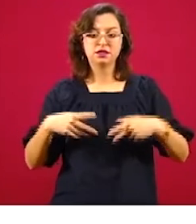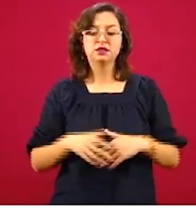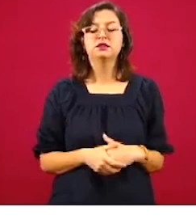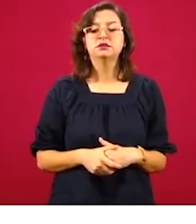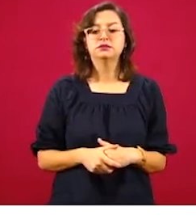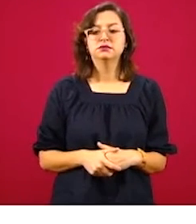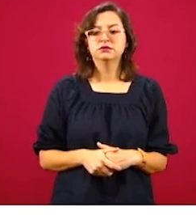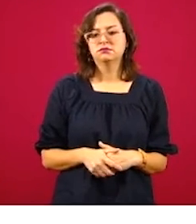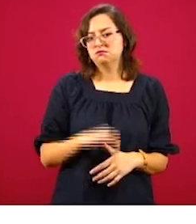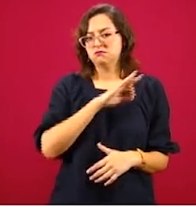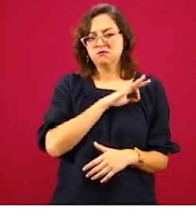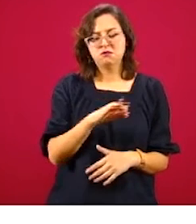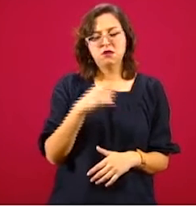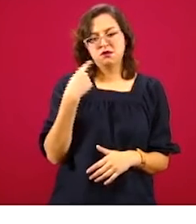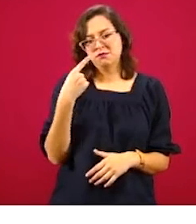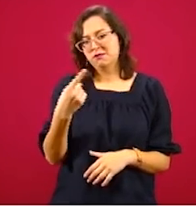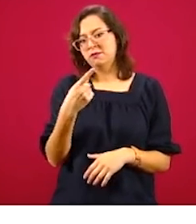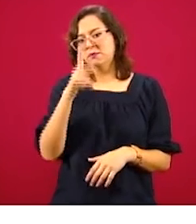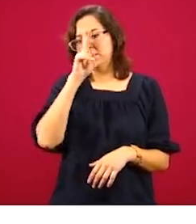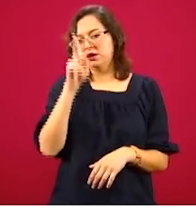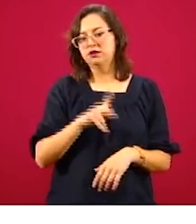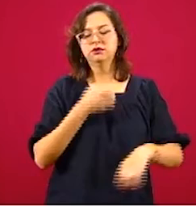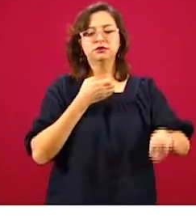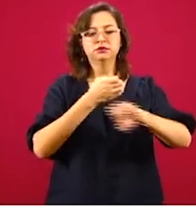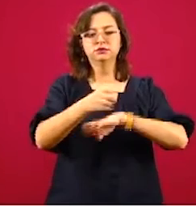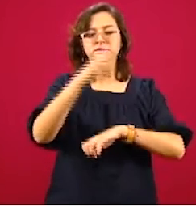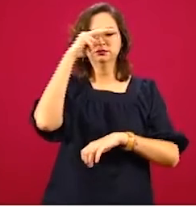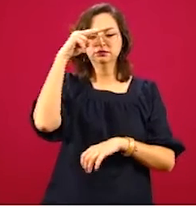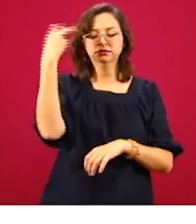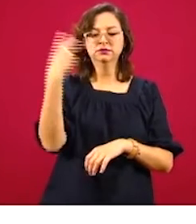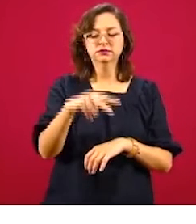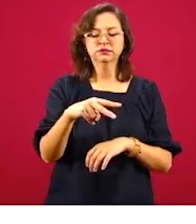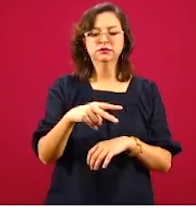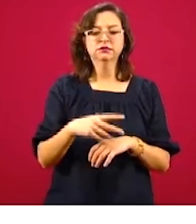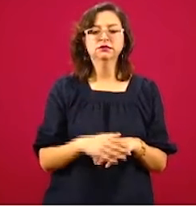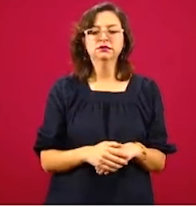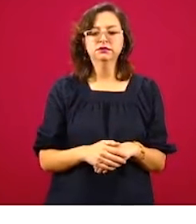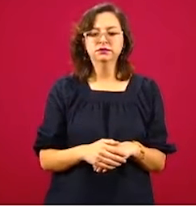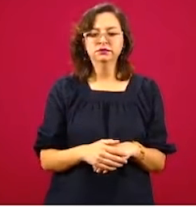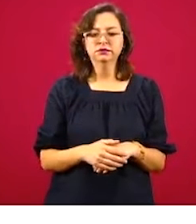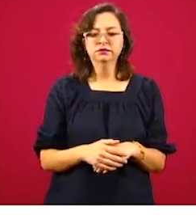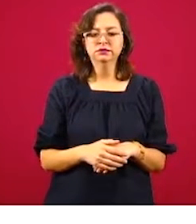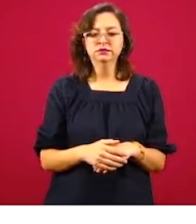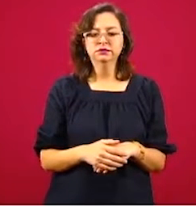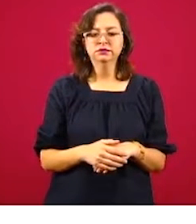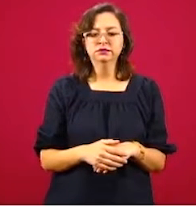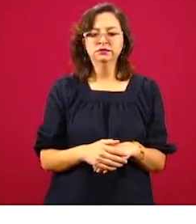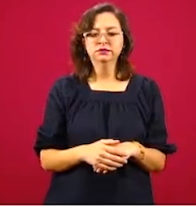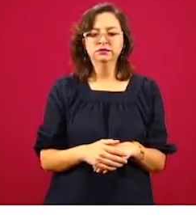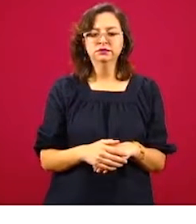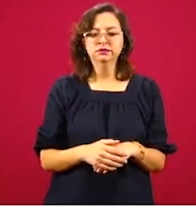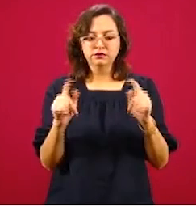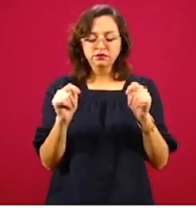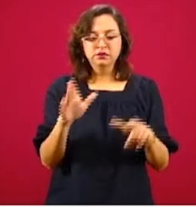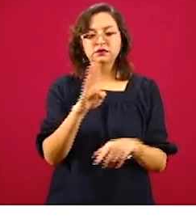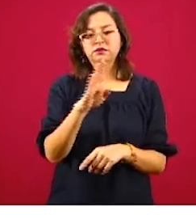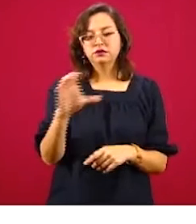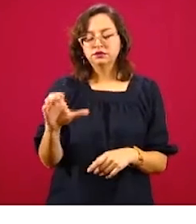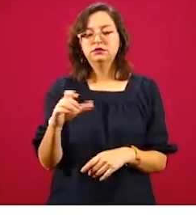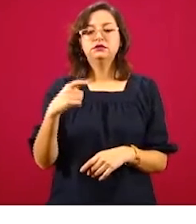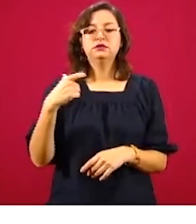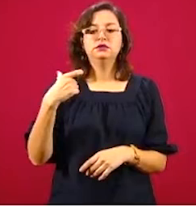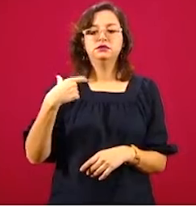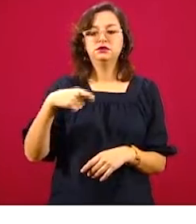absolutos el estado de mexico en menor escala de menos a más la escala baja sur querétaro